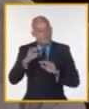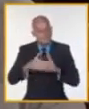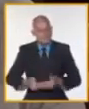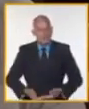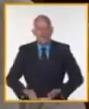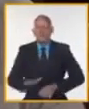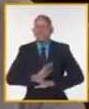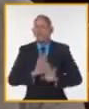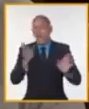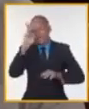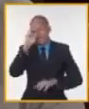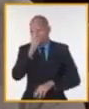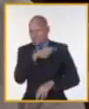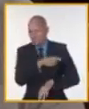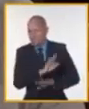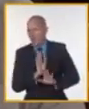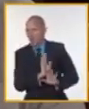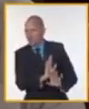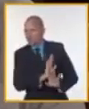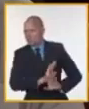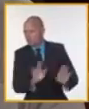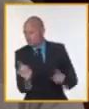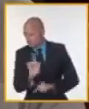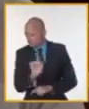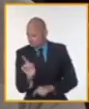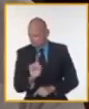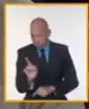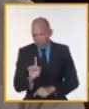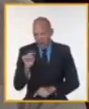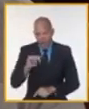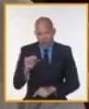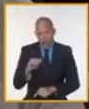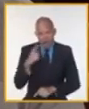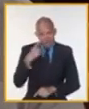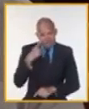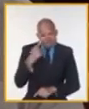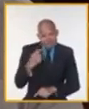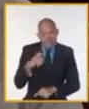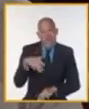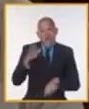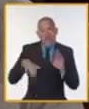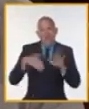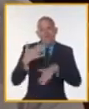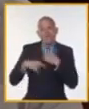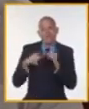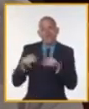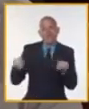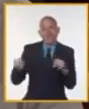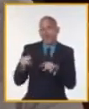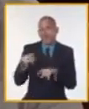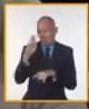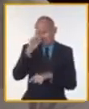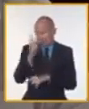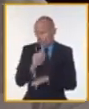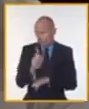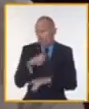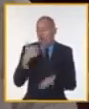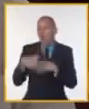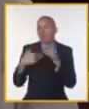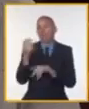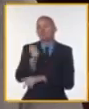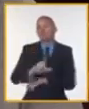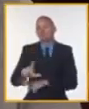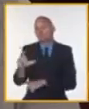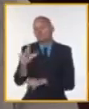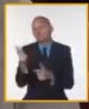tenemos hoy en el programa de atención materno-infantil están asociados a problemas sociales que tenemos, aunque no descartamos y forman parte